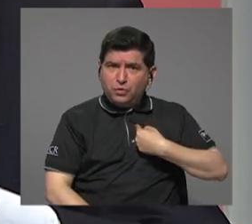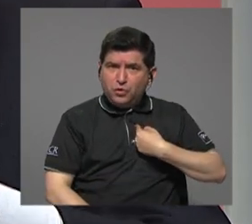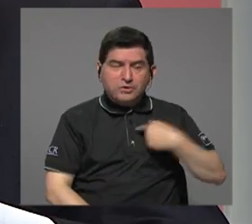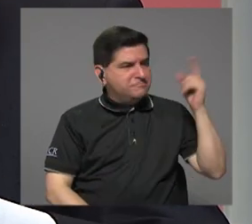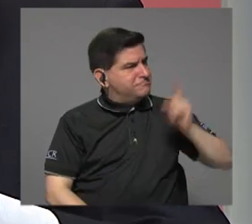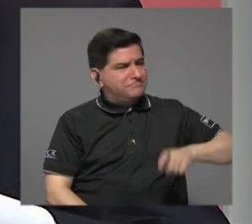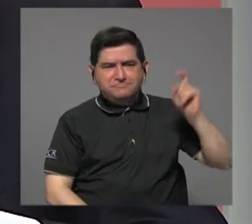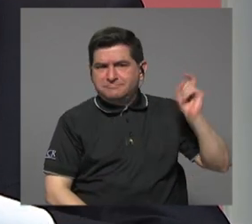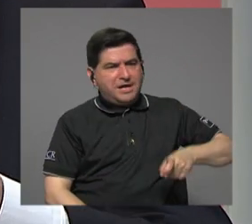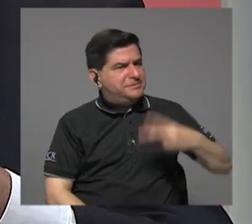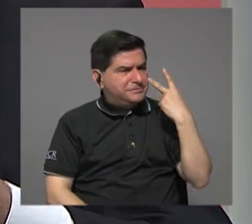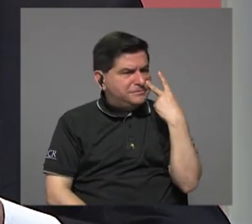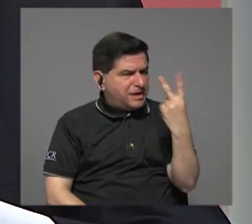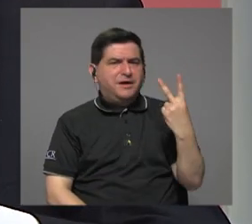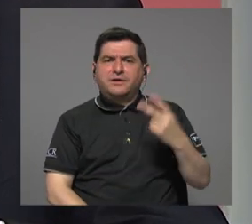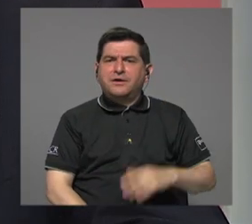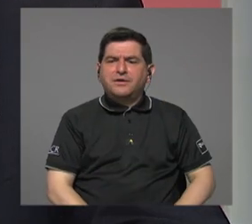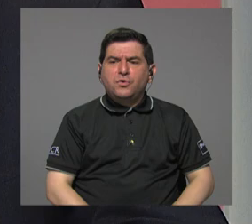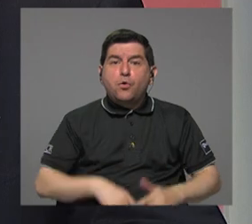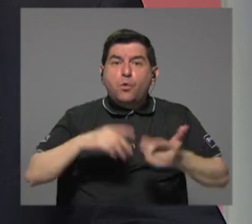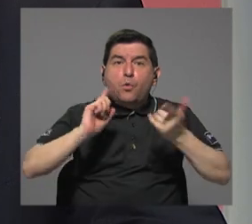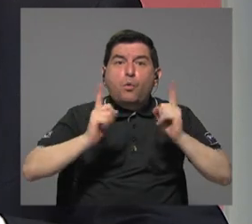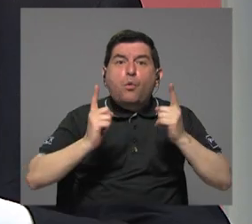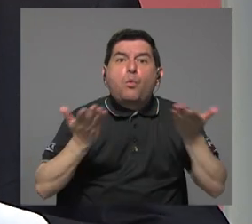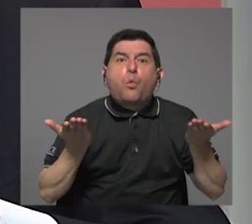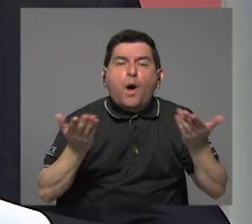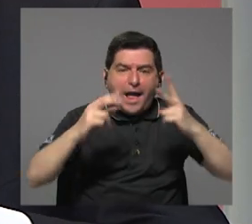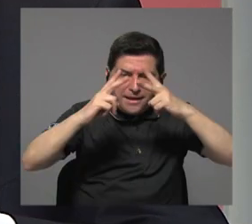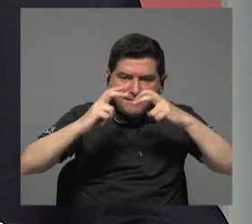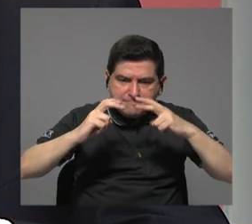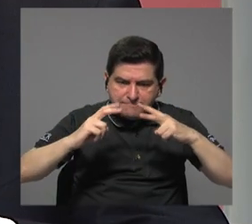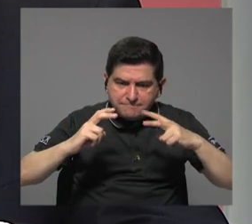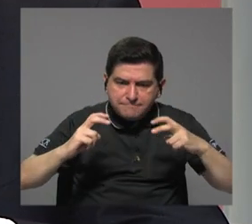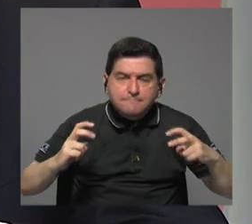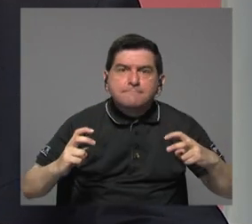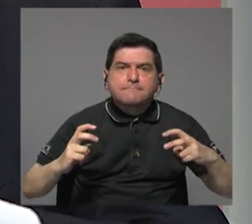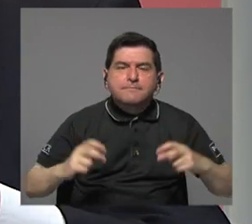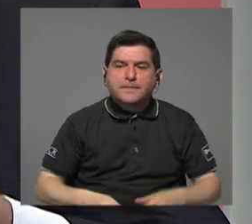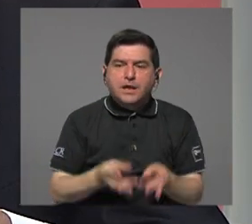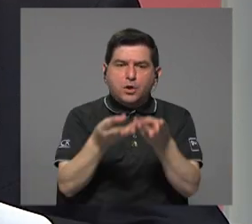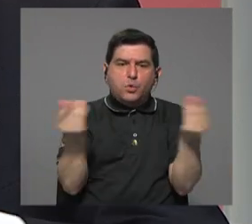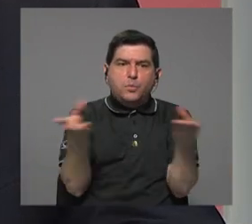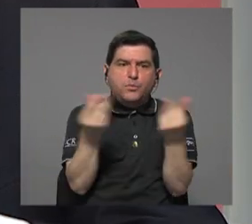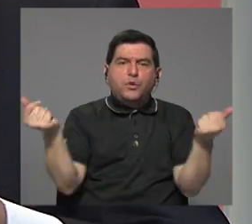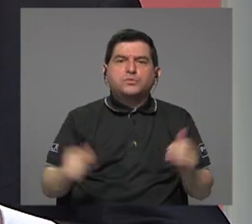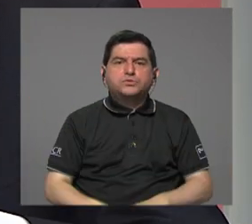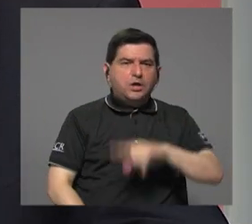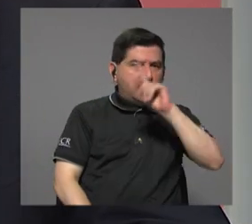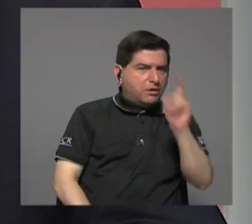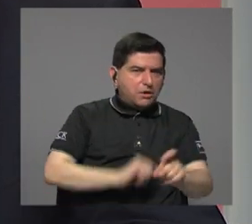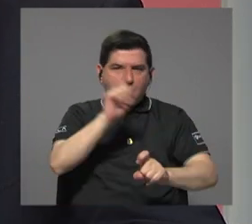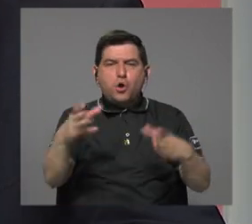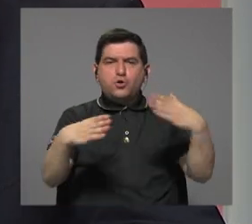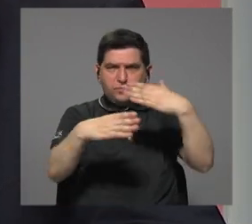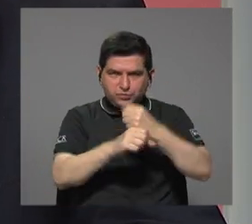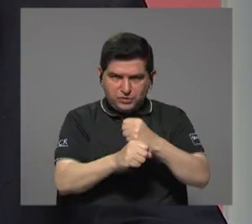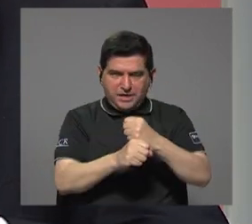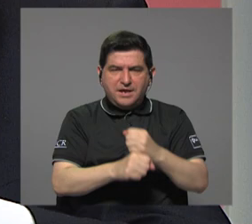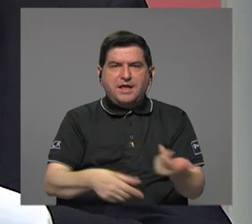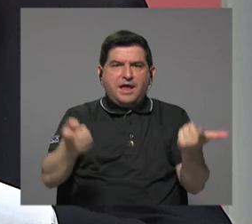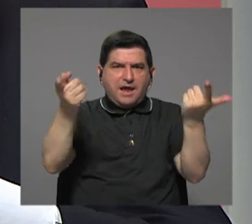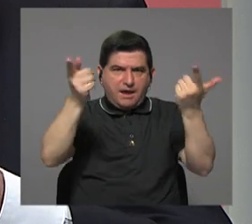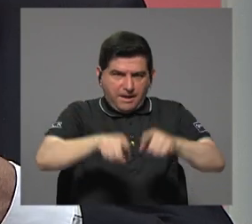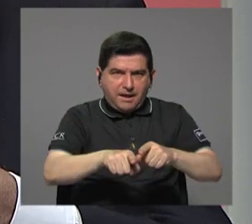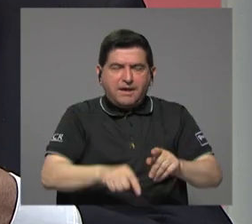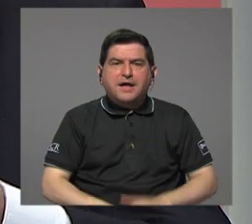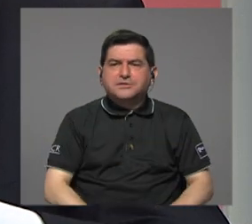necesito ver cuál es el análisis que se genere a través de la consulta que se está haciendo al acto a